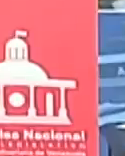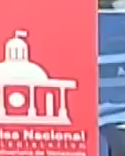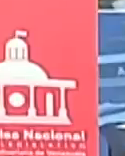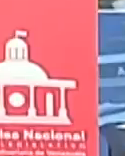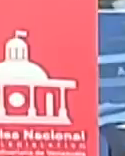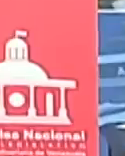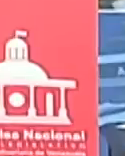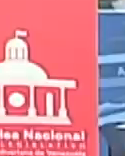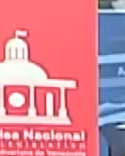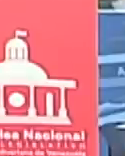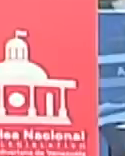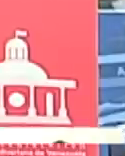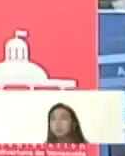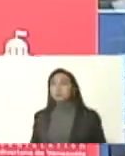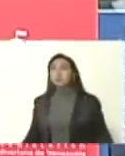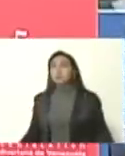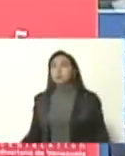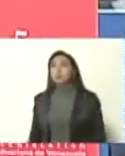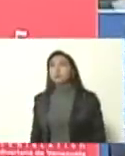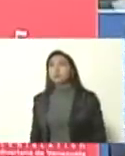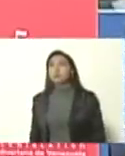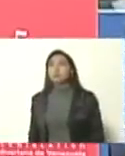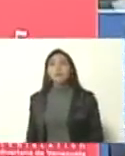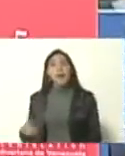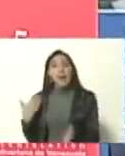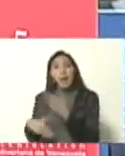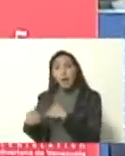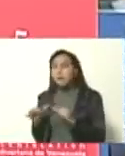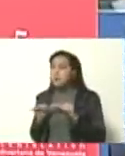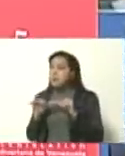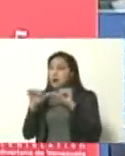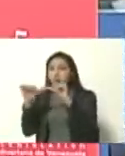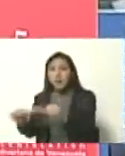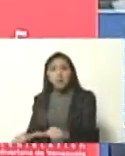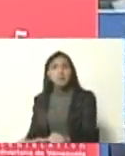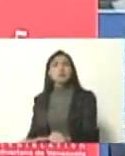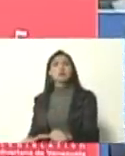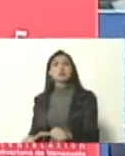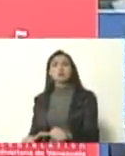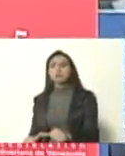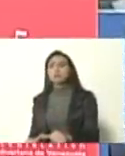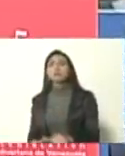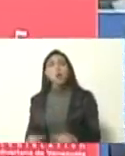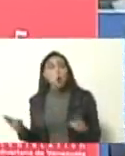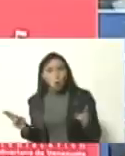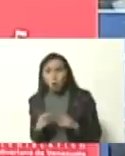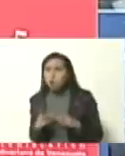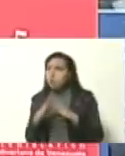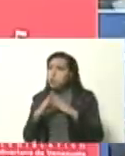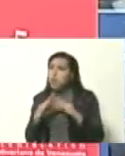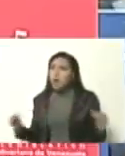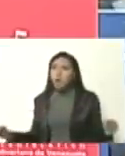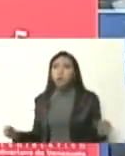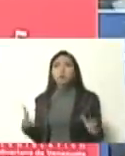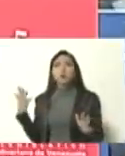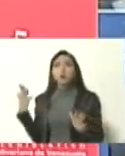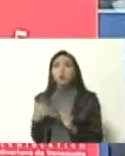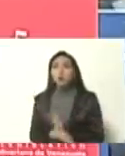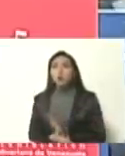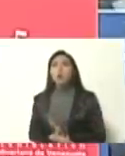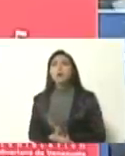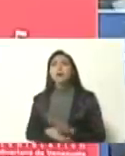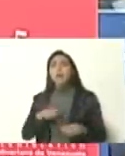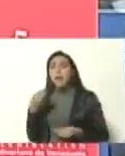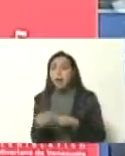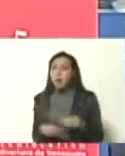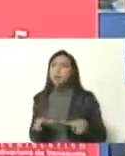tiempos del Guaidanato se mantuvo a sus anchas y conocía perfectamente el recinto